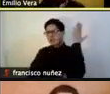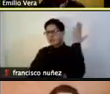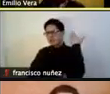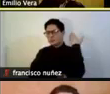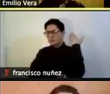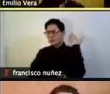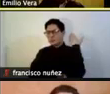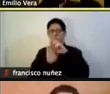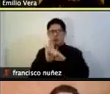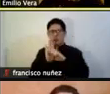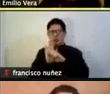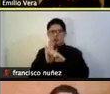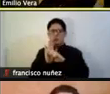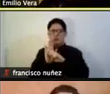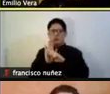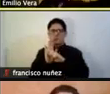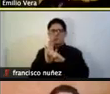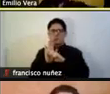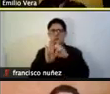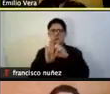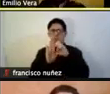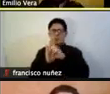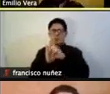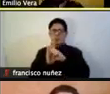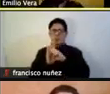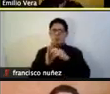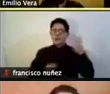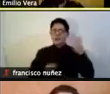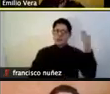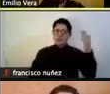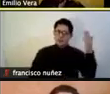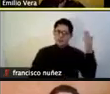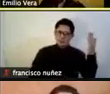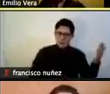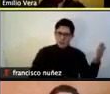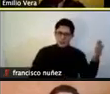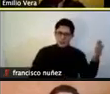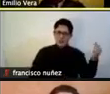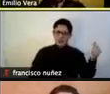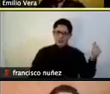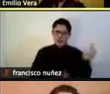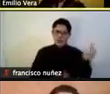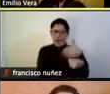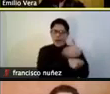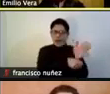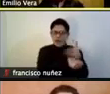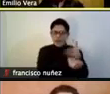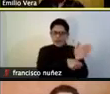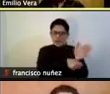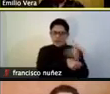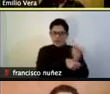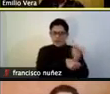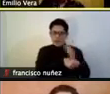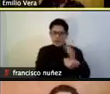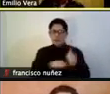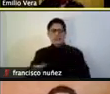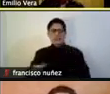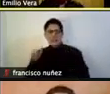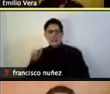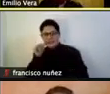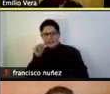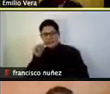entre Arica y Iquique, en la zona del sismo del gran